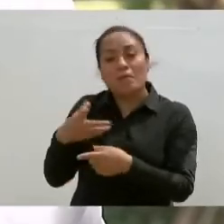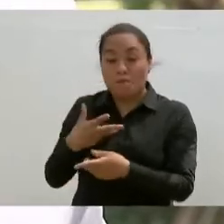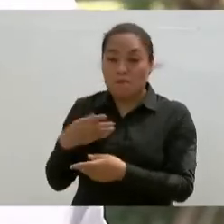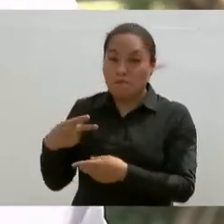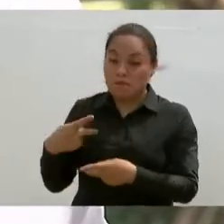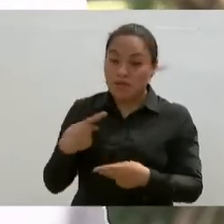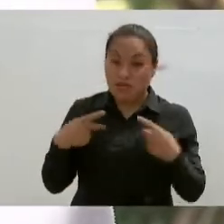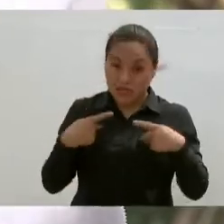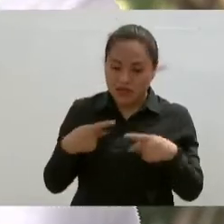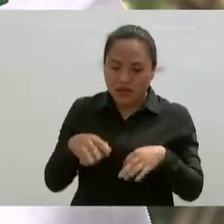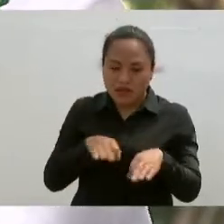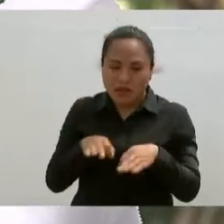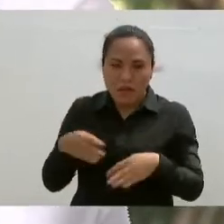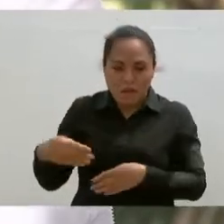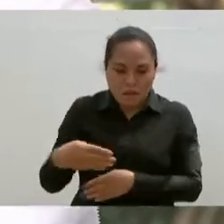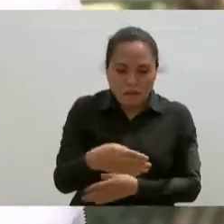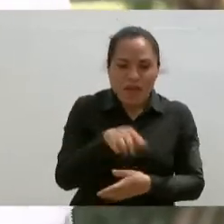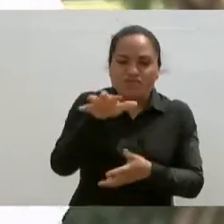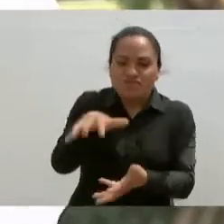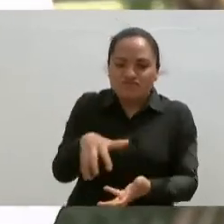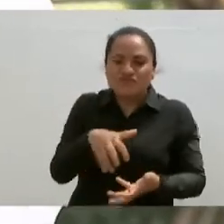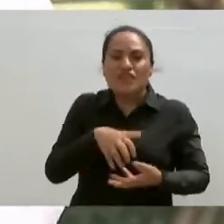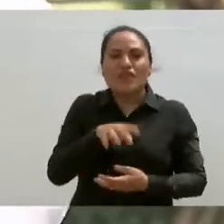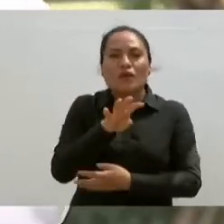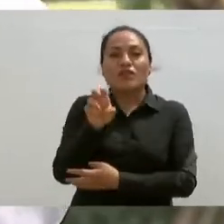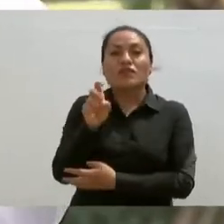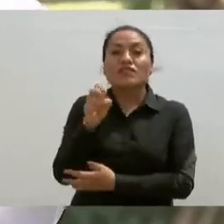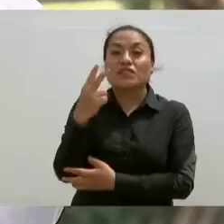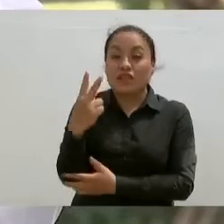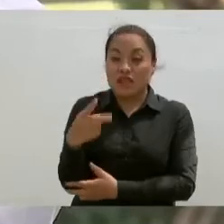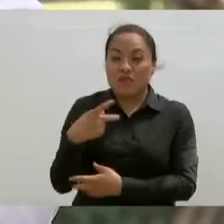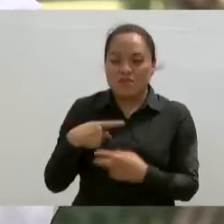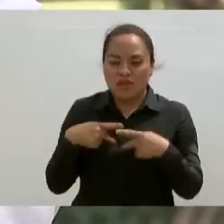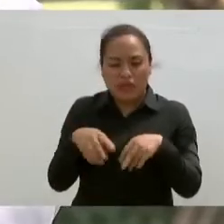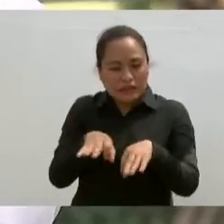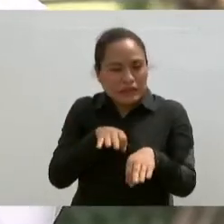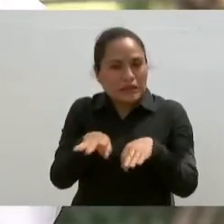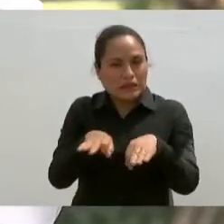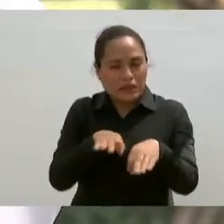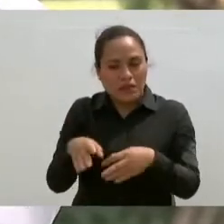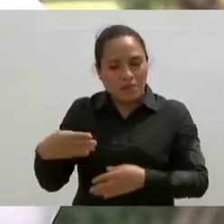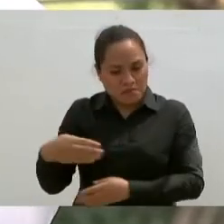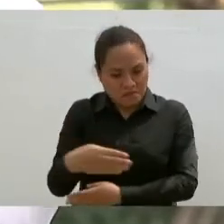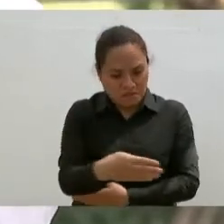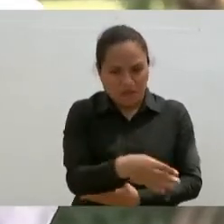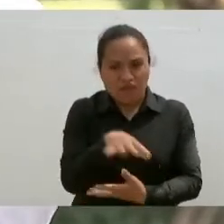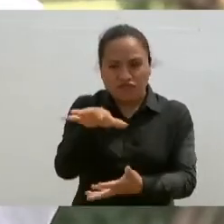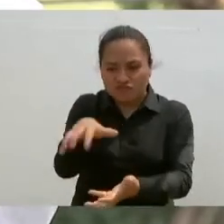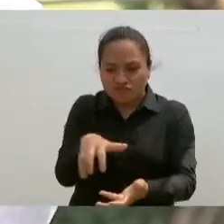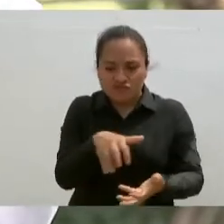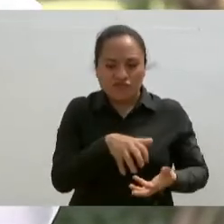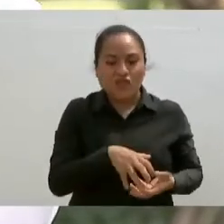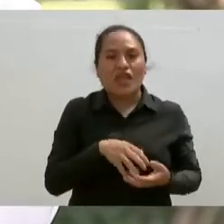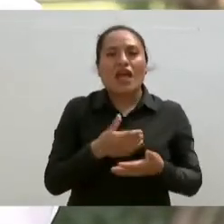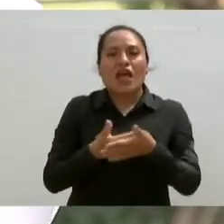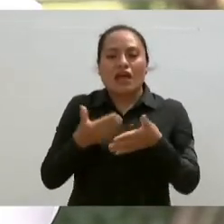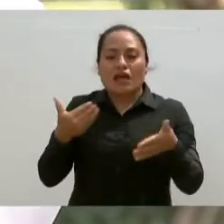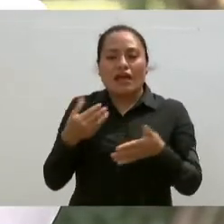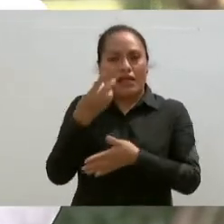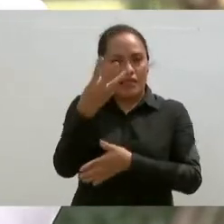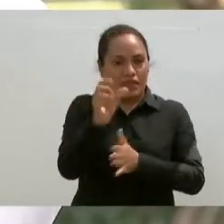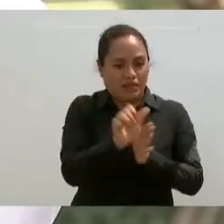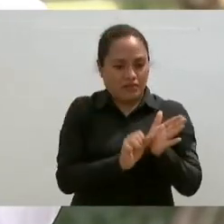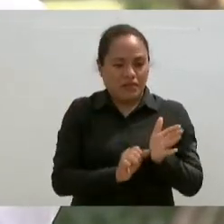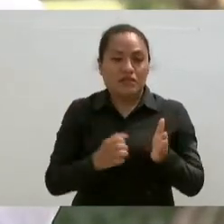442 pescadores. Hace aproximadamente 3 meses